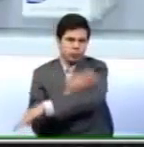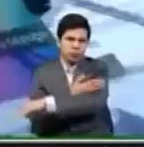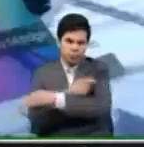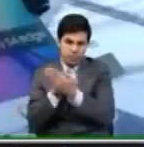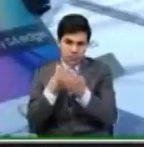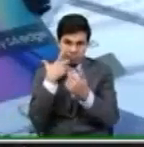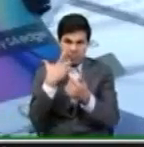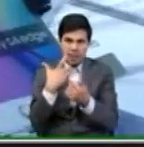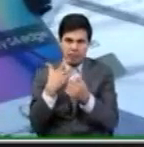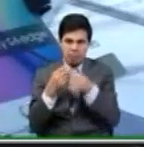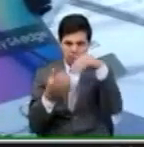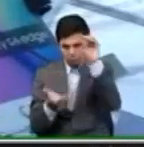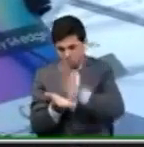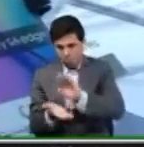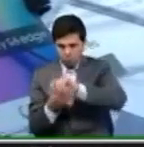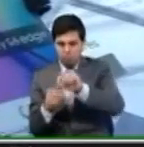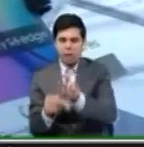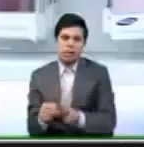en Colombia.